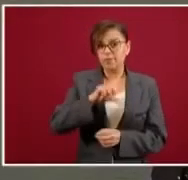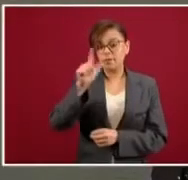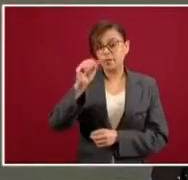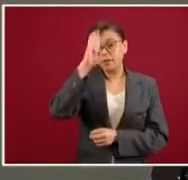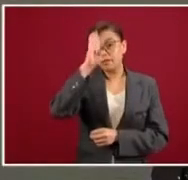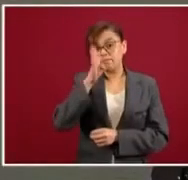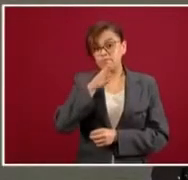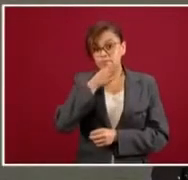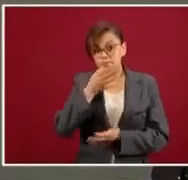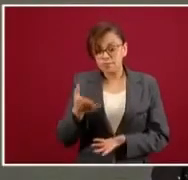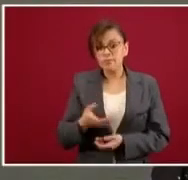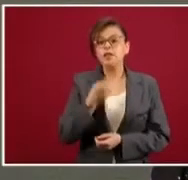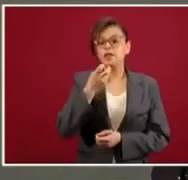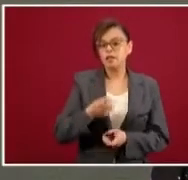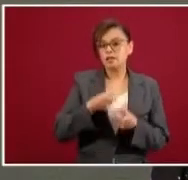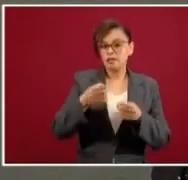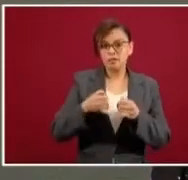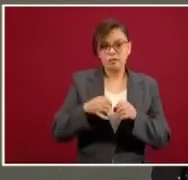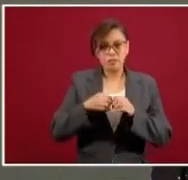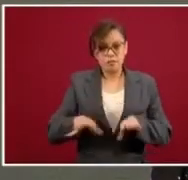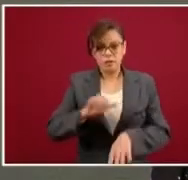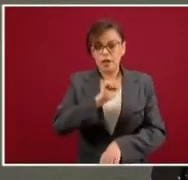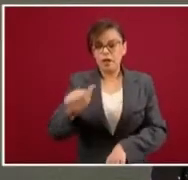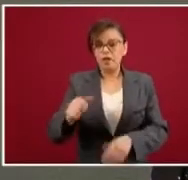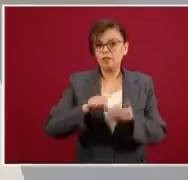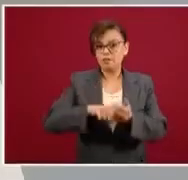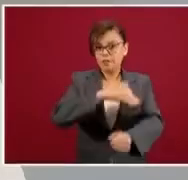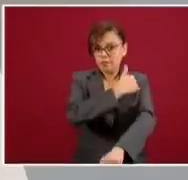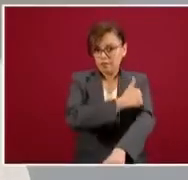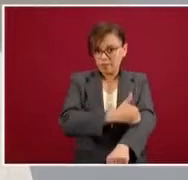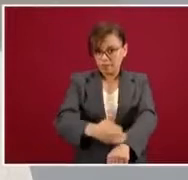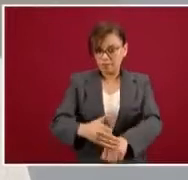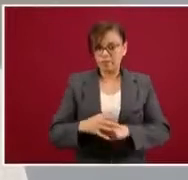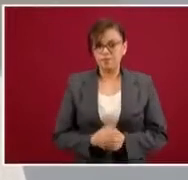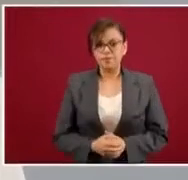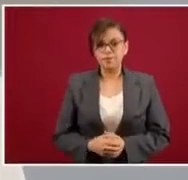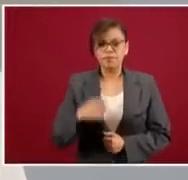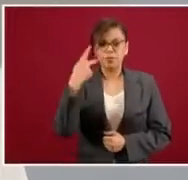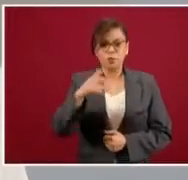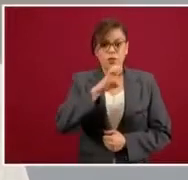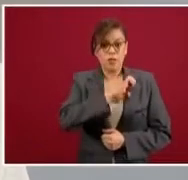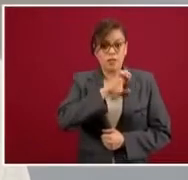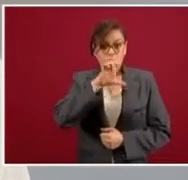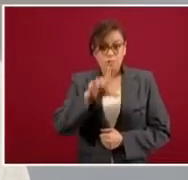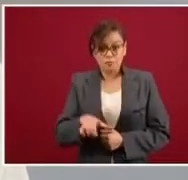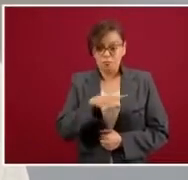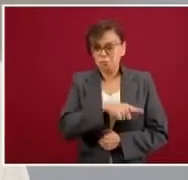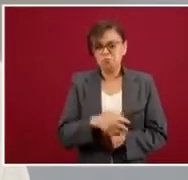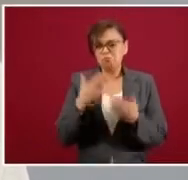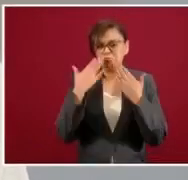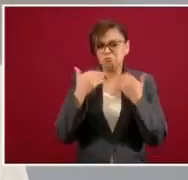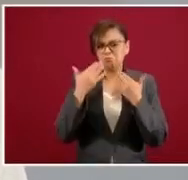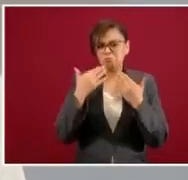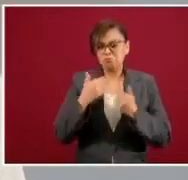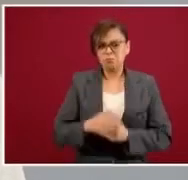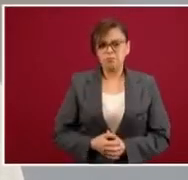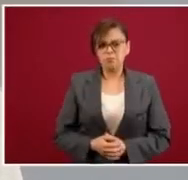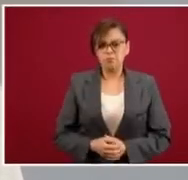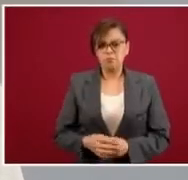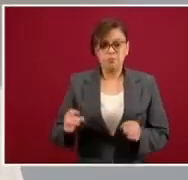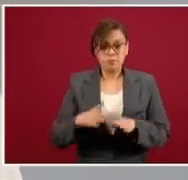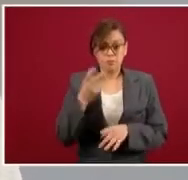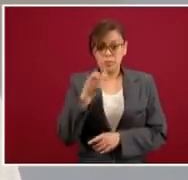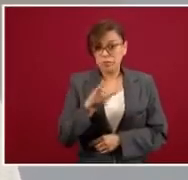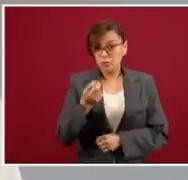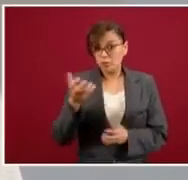de informar a los familiares. Entonces no se necesita un operativo especial, pero desde luego si esto no ocurre, esto habla de un problema